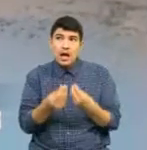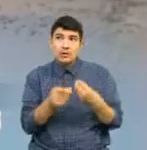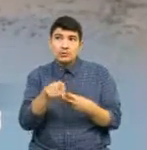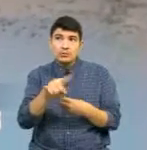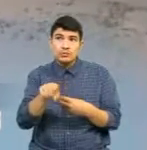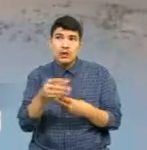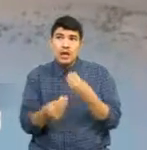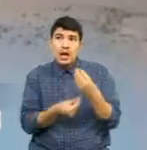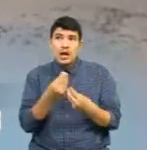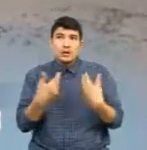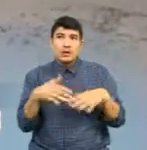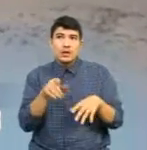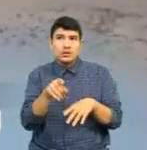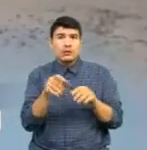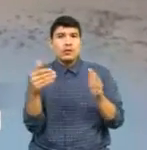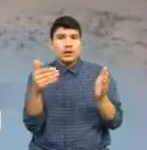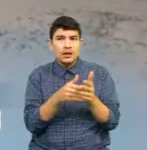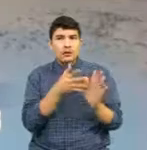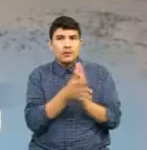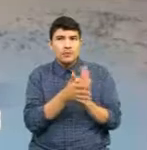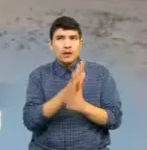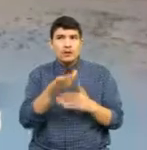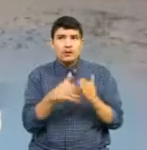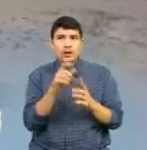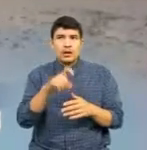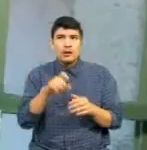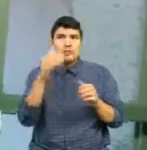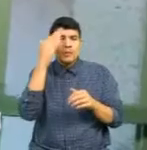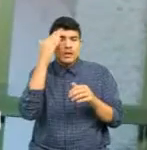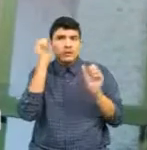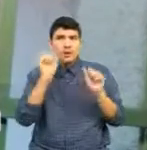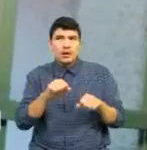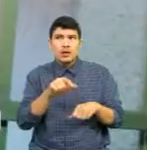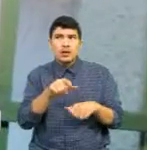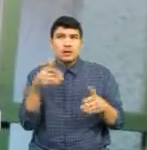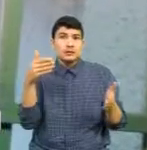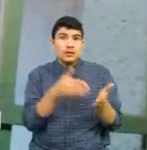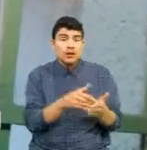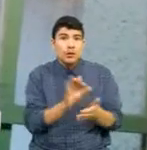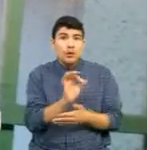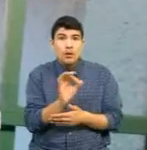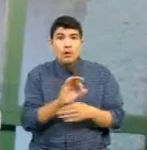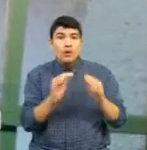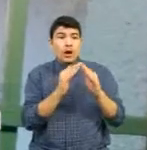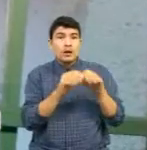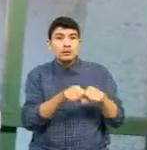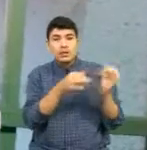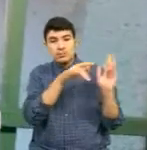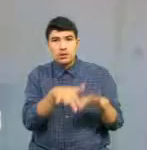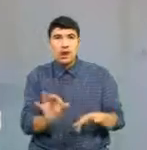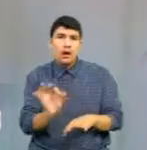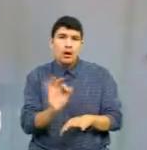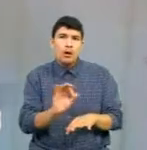respondan y entreguen información necesaria para saber en qué termina el caso si en un sancionatorio o demolición o si definitivamente